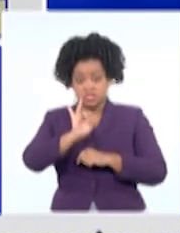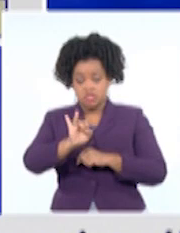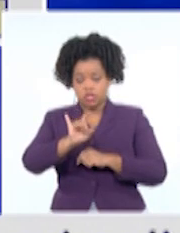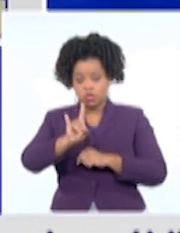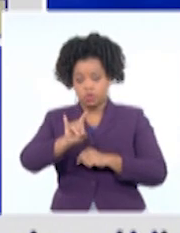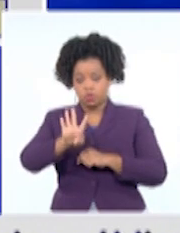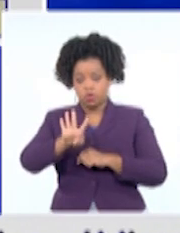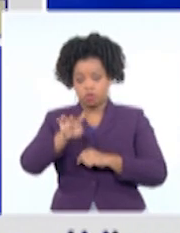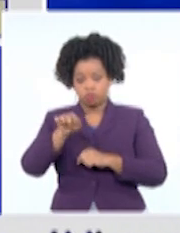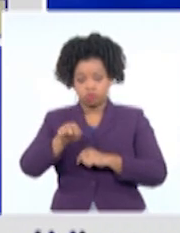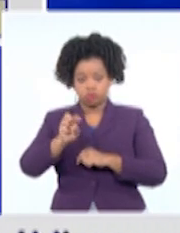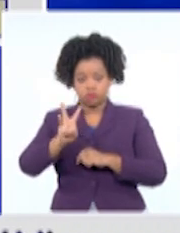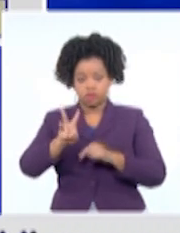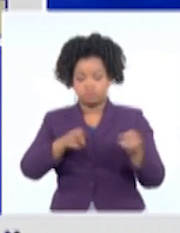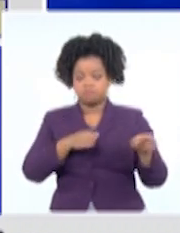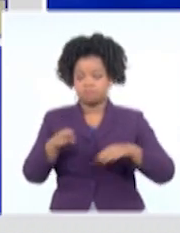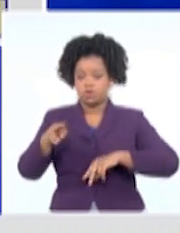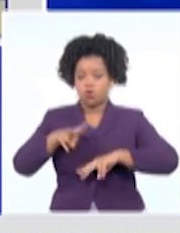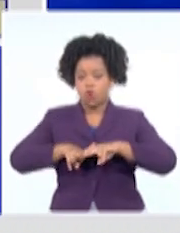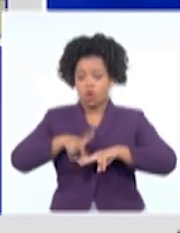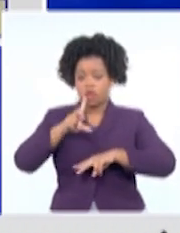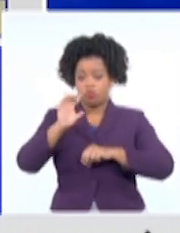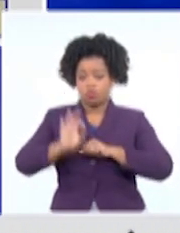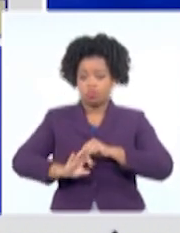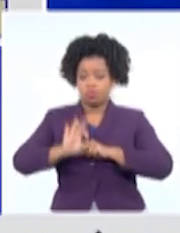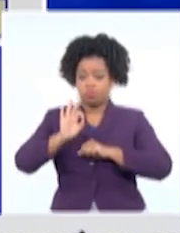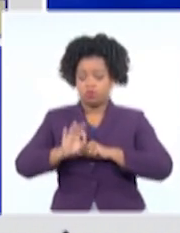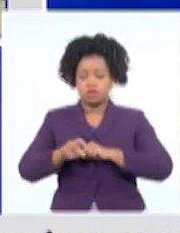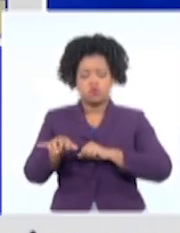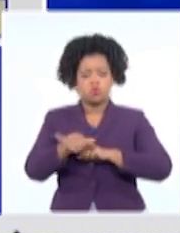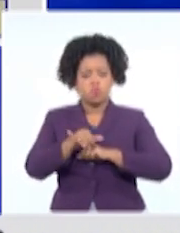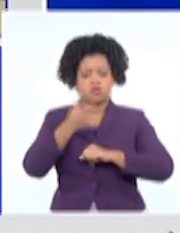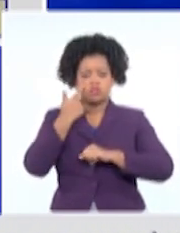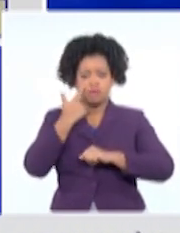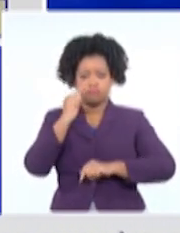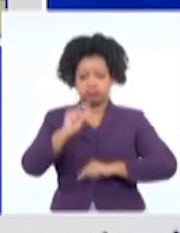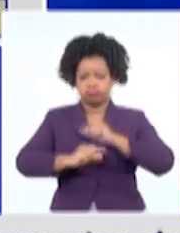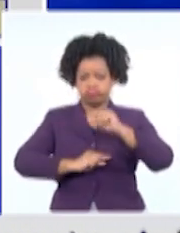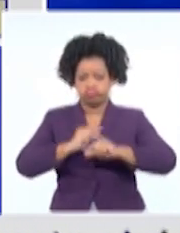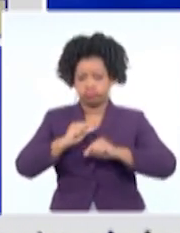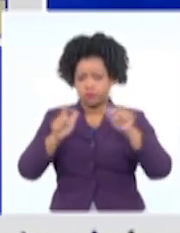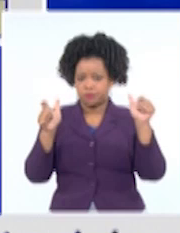794,3 y Holguín con una tasa que también viene disminuyendo,